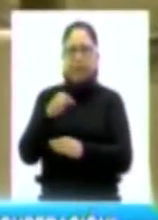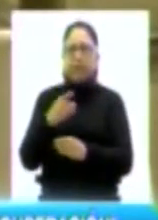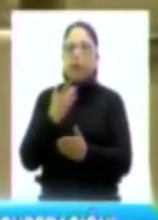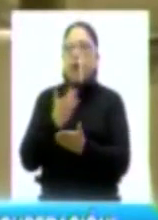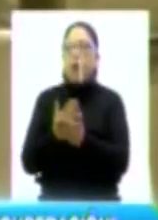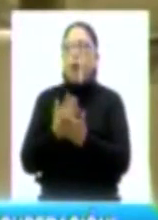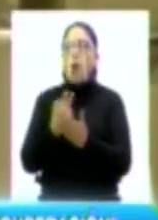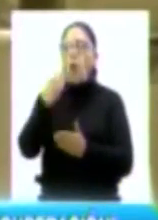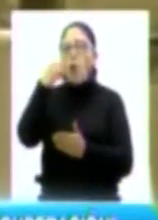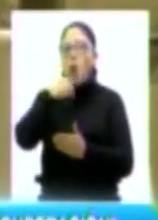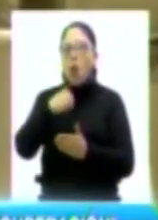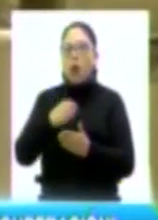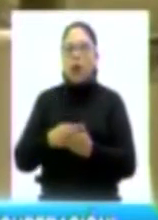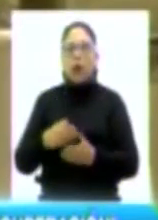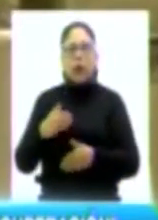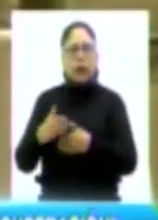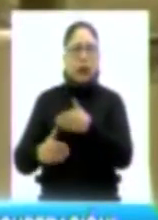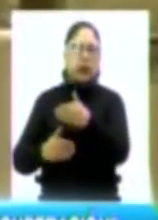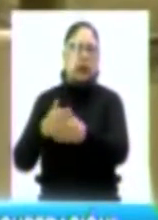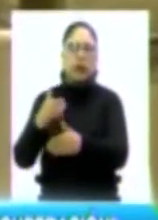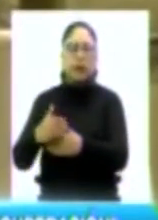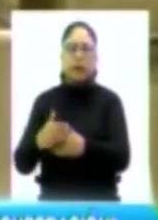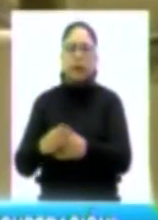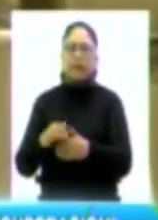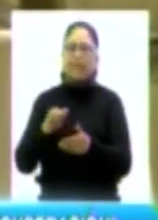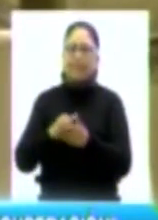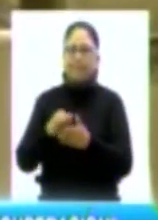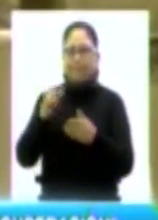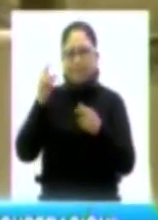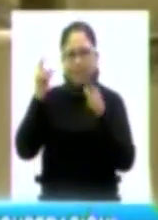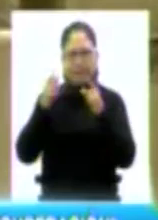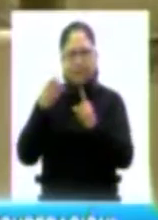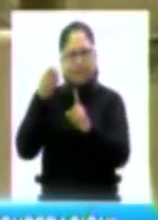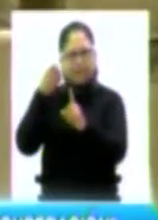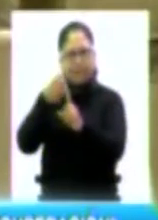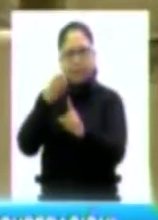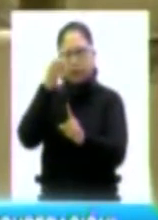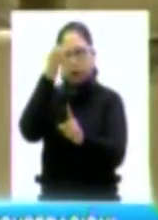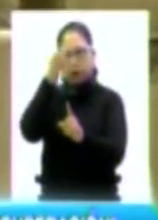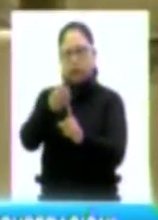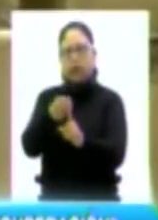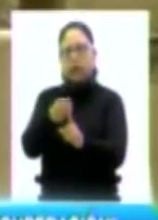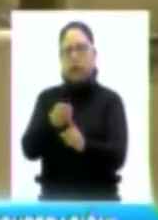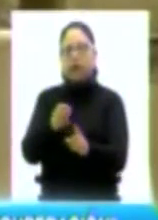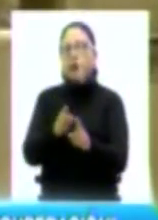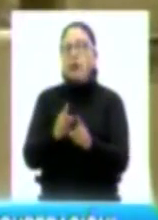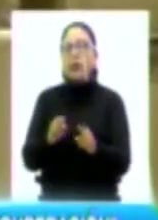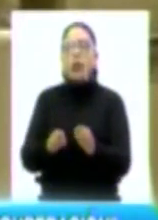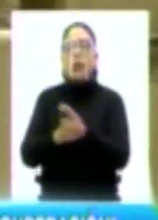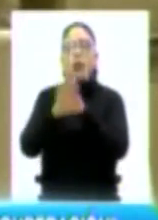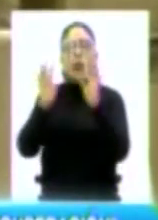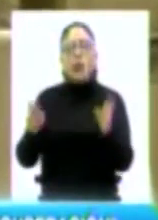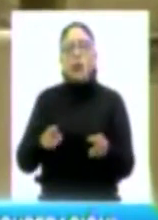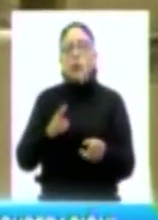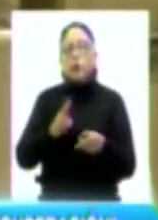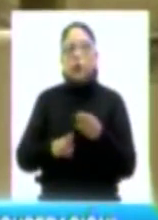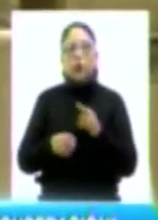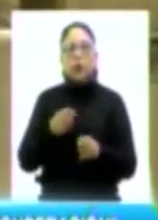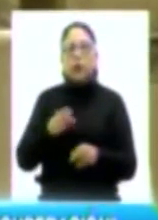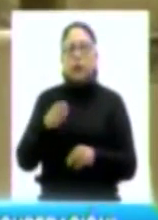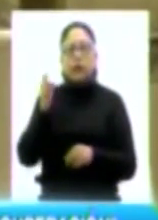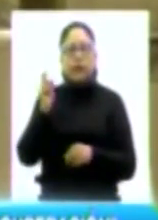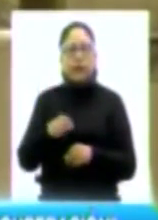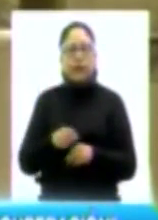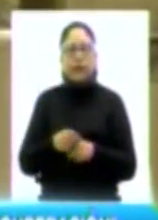estos tests que nos van a permitir avanzar en esa lógica y, por lo tanto, tener claridad en los números, identificar los